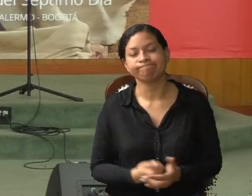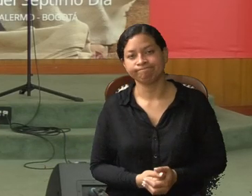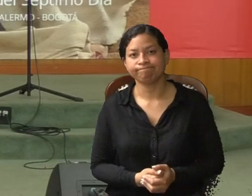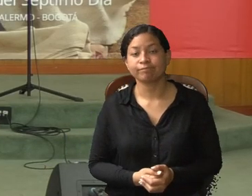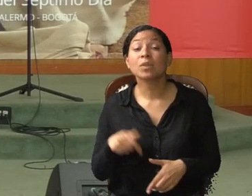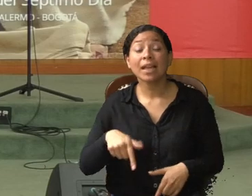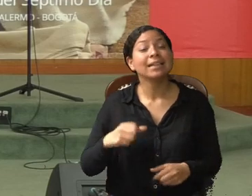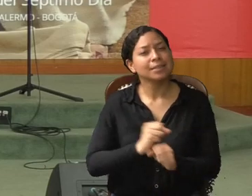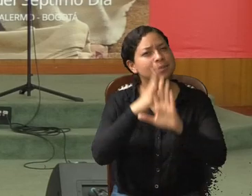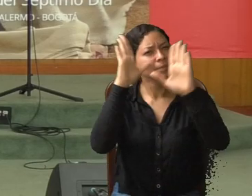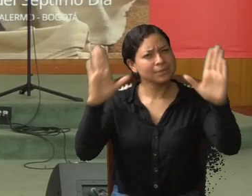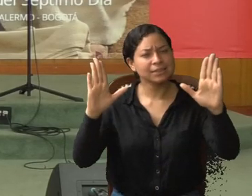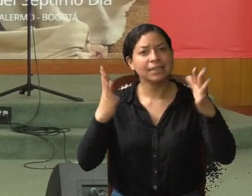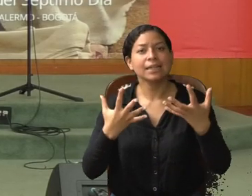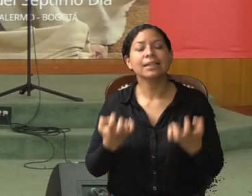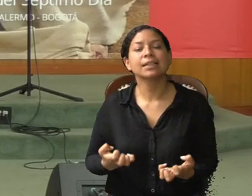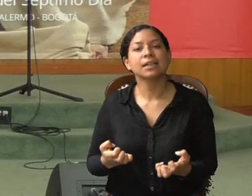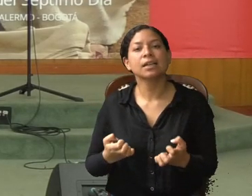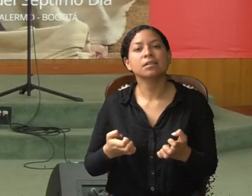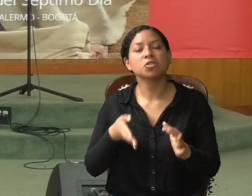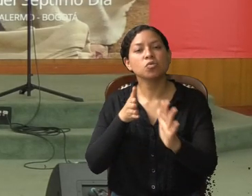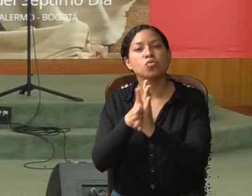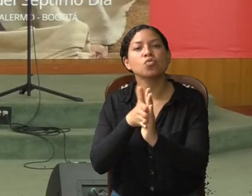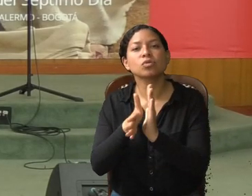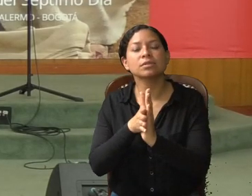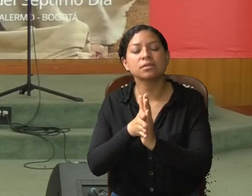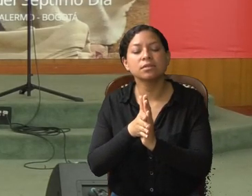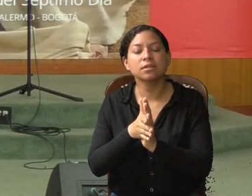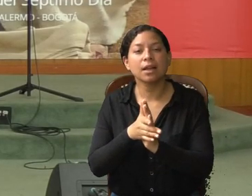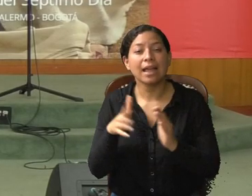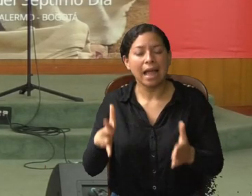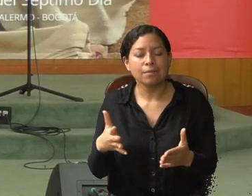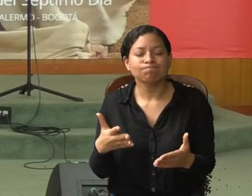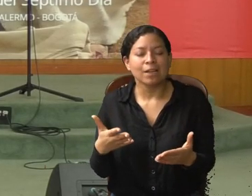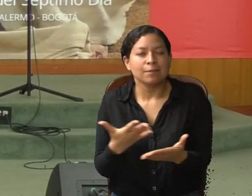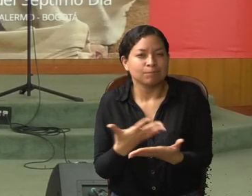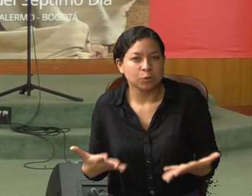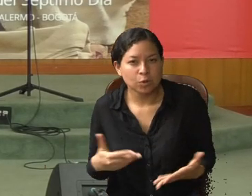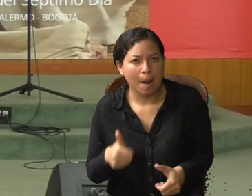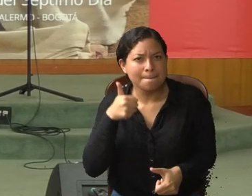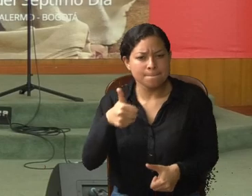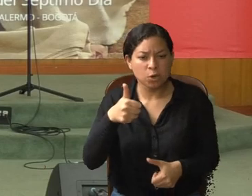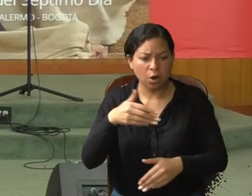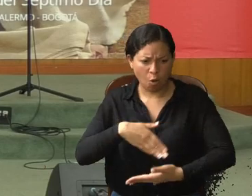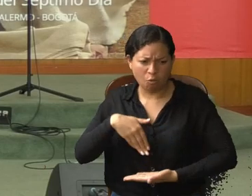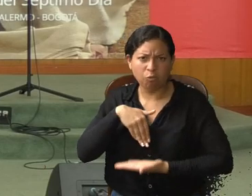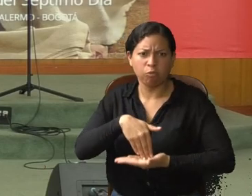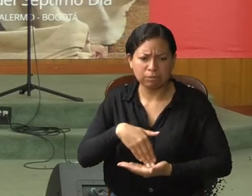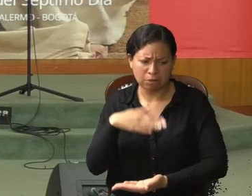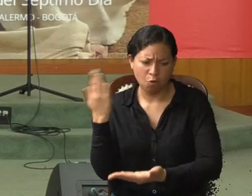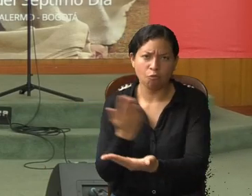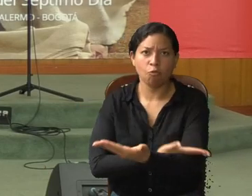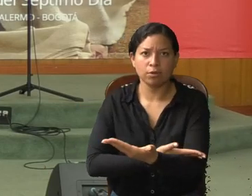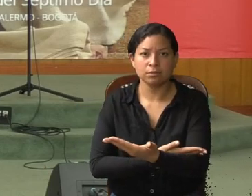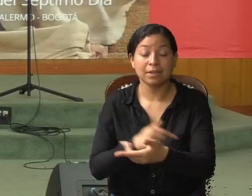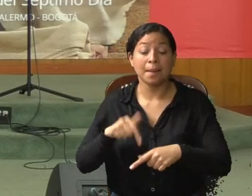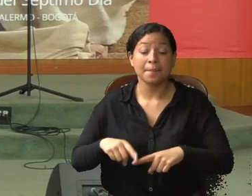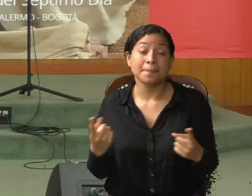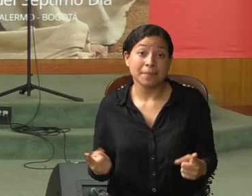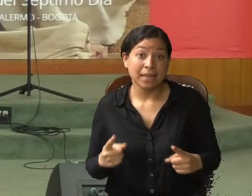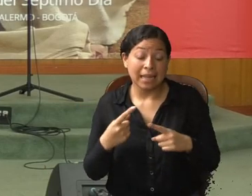una herramienta que es suficientemente fuerte y es una herramienta divina que impacta a diario en nuestra vida. Sin